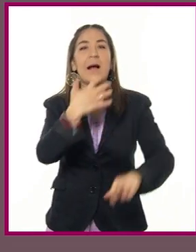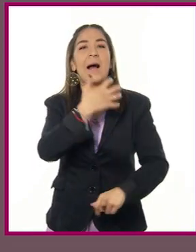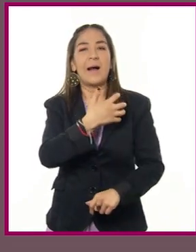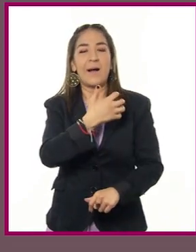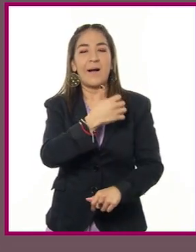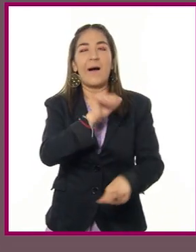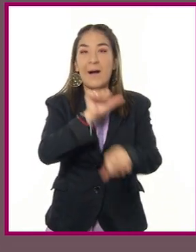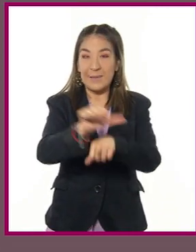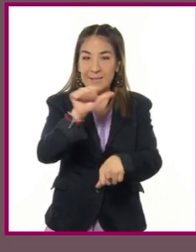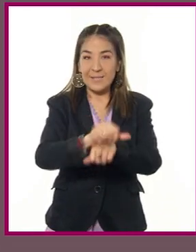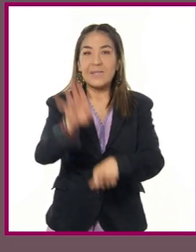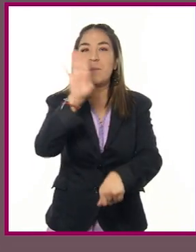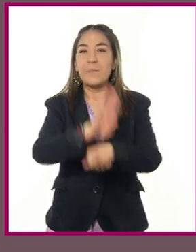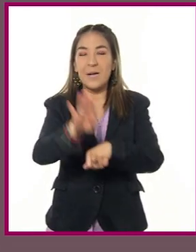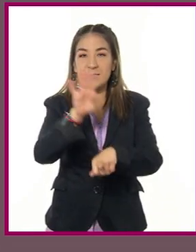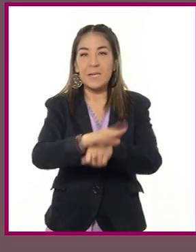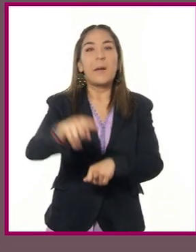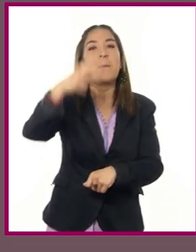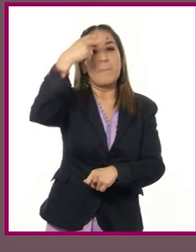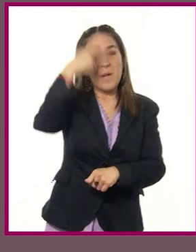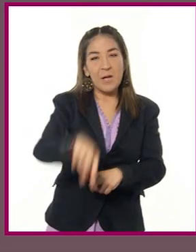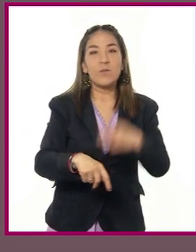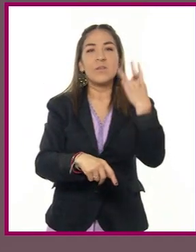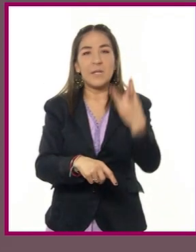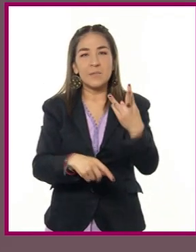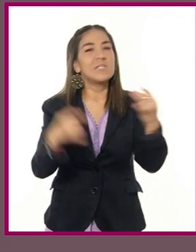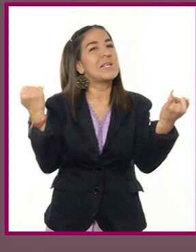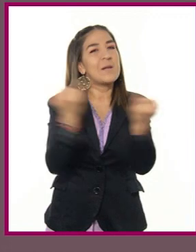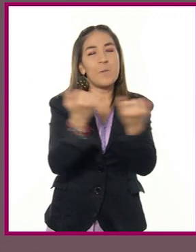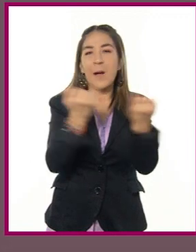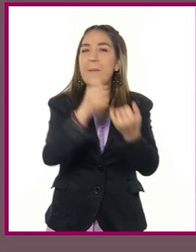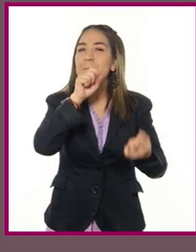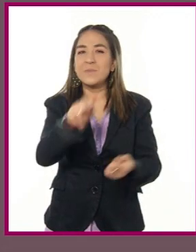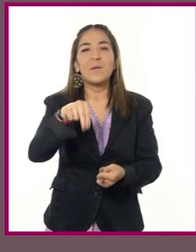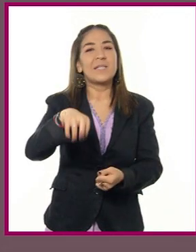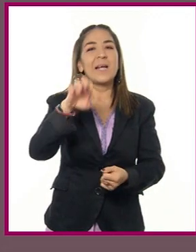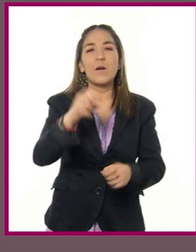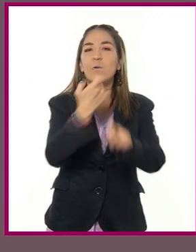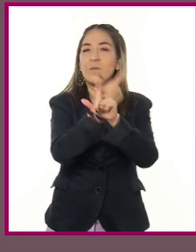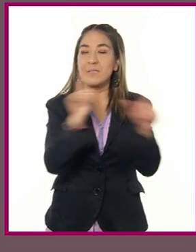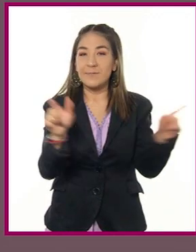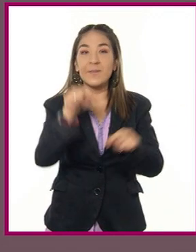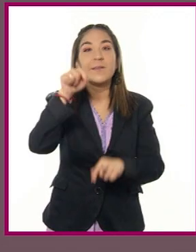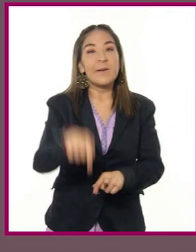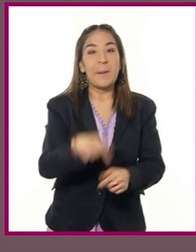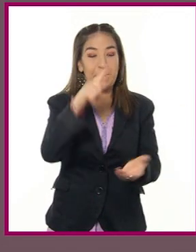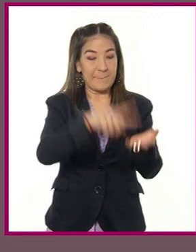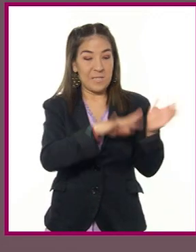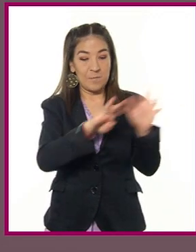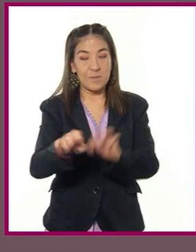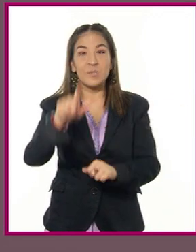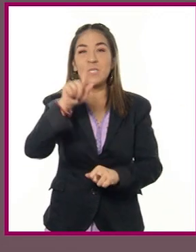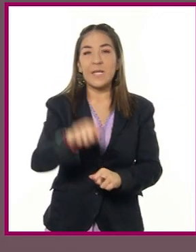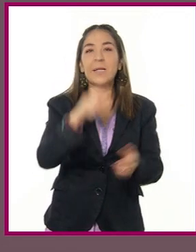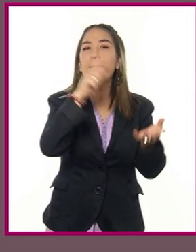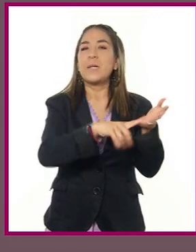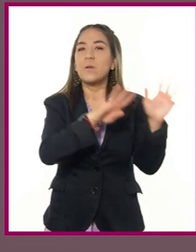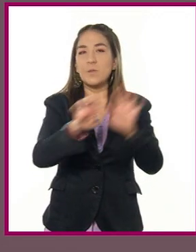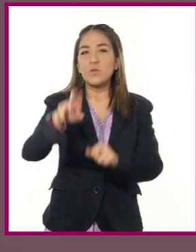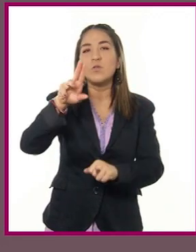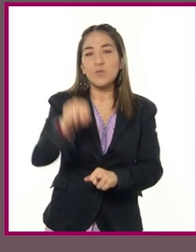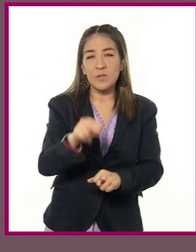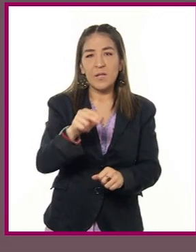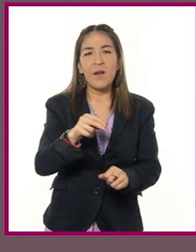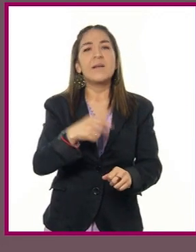Brasil y México comenzaron a adoptar el neoliberalismo desde los años 70 y 80, aunque en